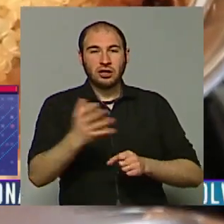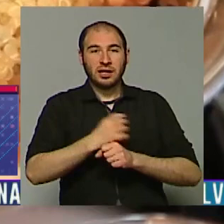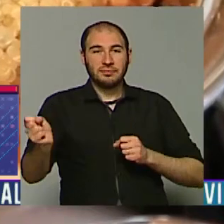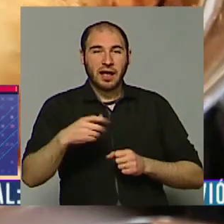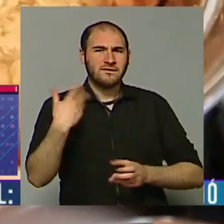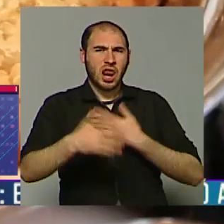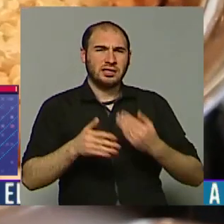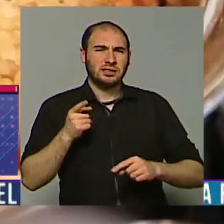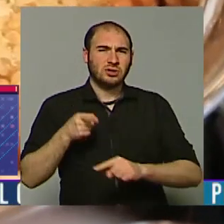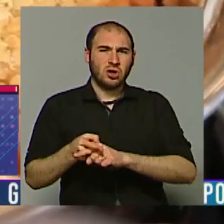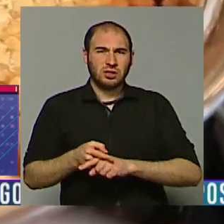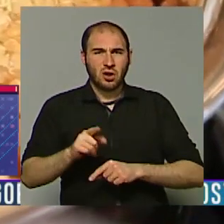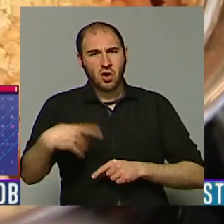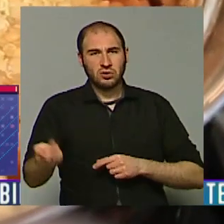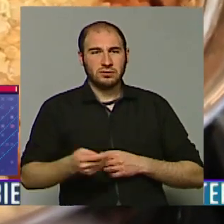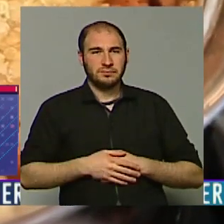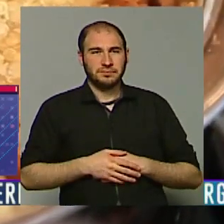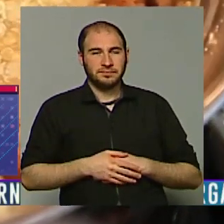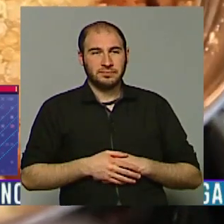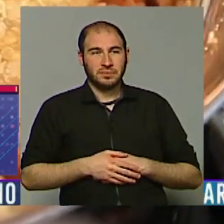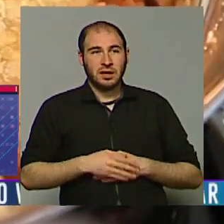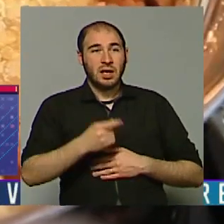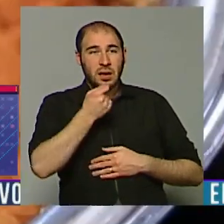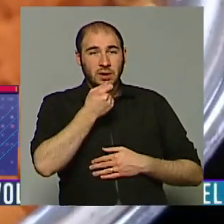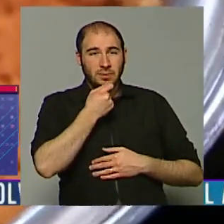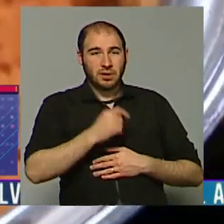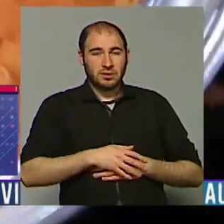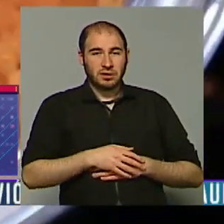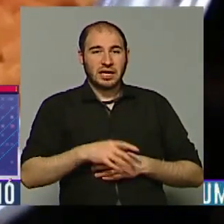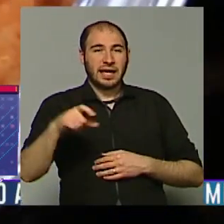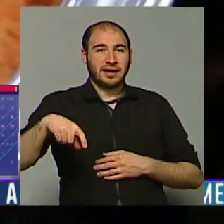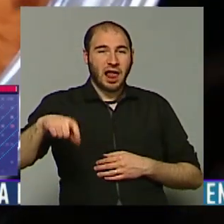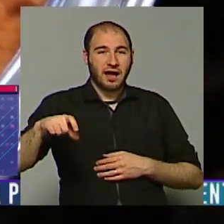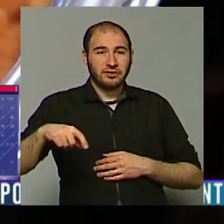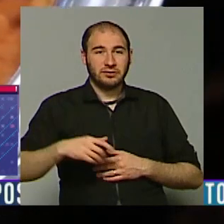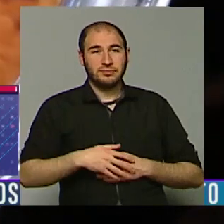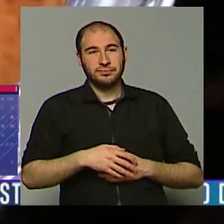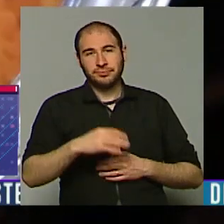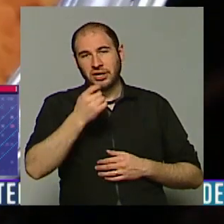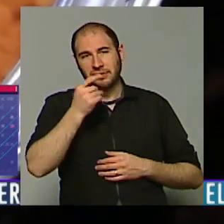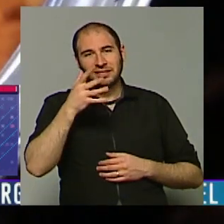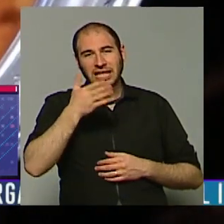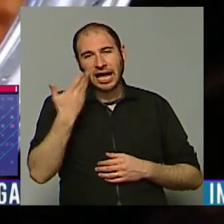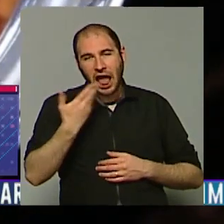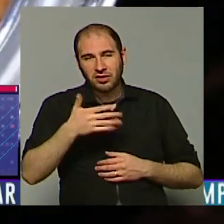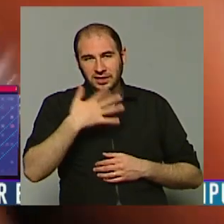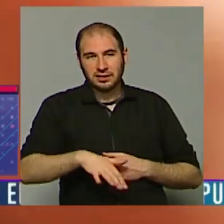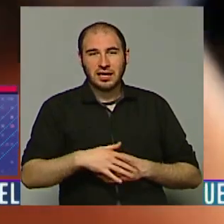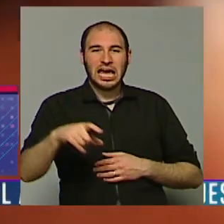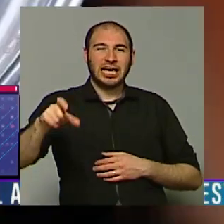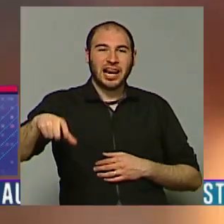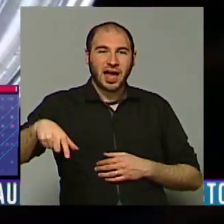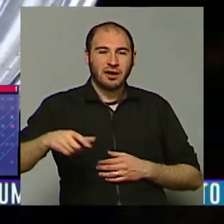la violencia sobre otro. Por ejemplo, la esclavitud, por poner casos más exagerados, ¿no? Sí. Para que se entienda, la